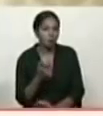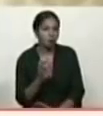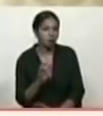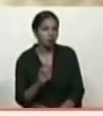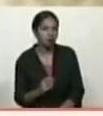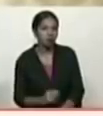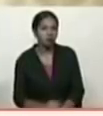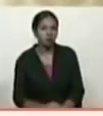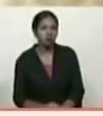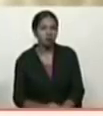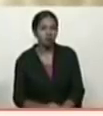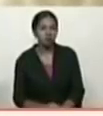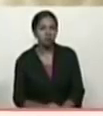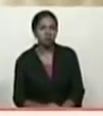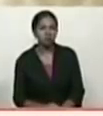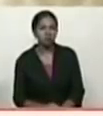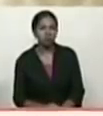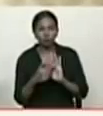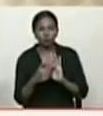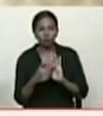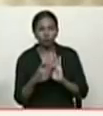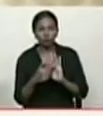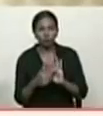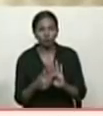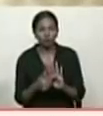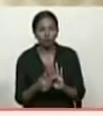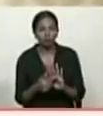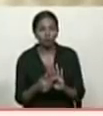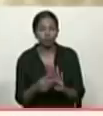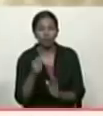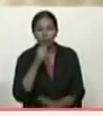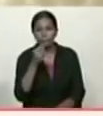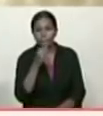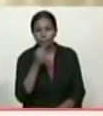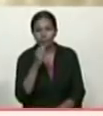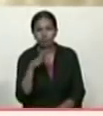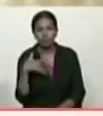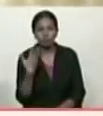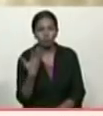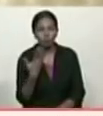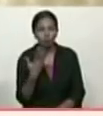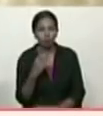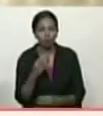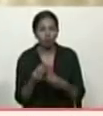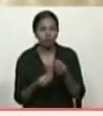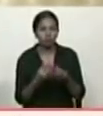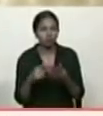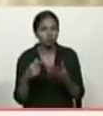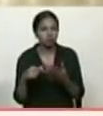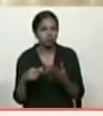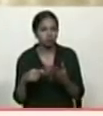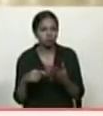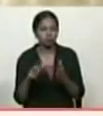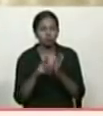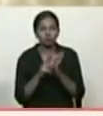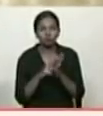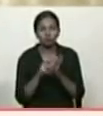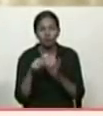los anuncios que hayan hecho en prensa, que no tienen efectividad ninguna en la realidad, ya que ameritan la autorización del